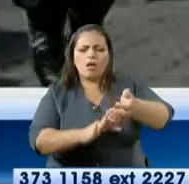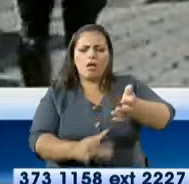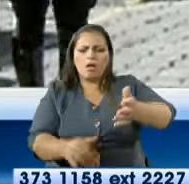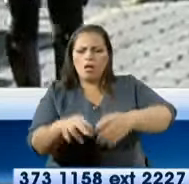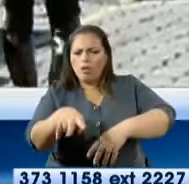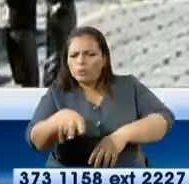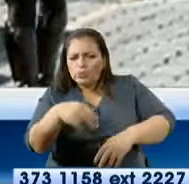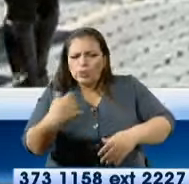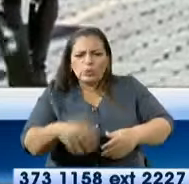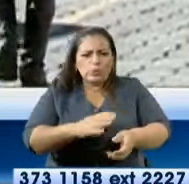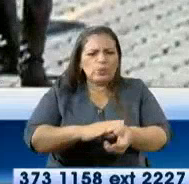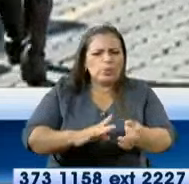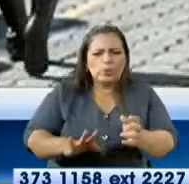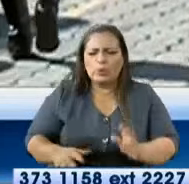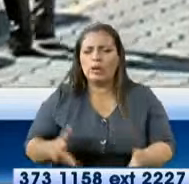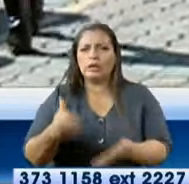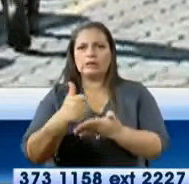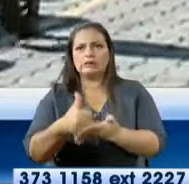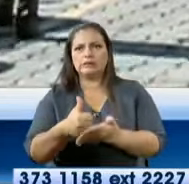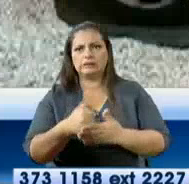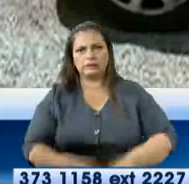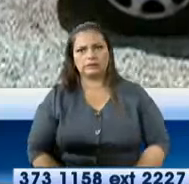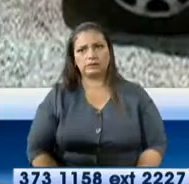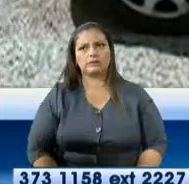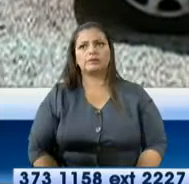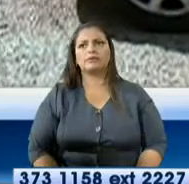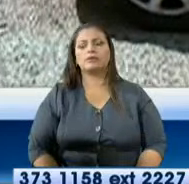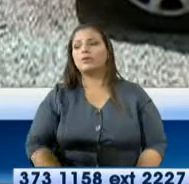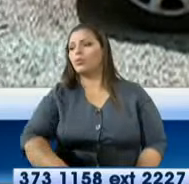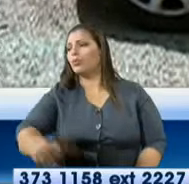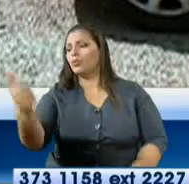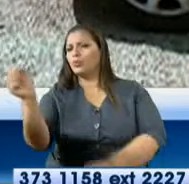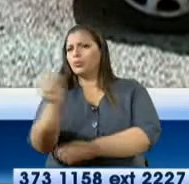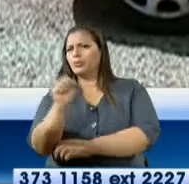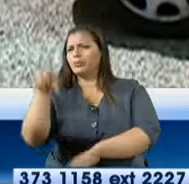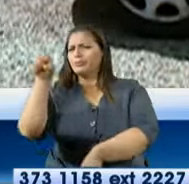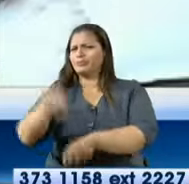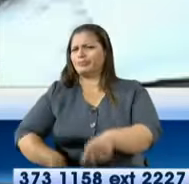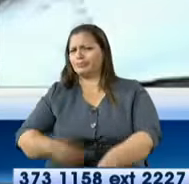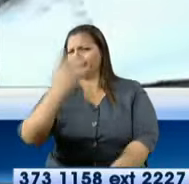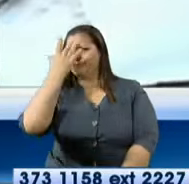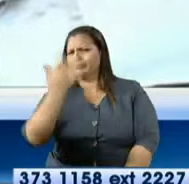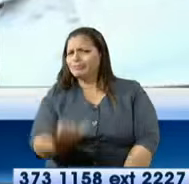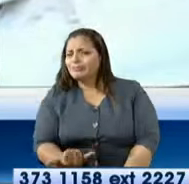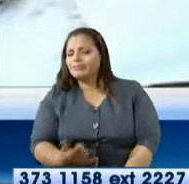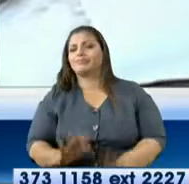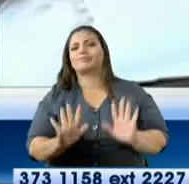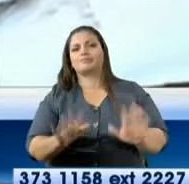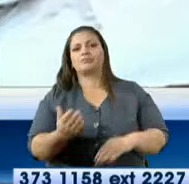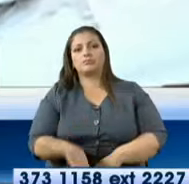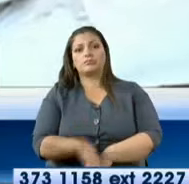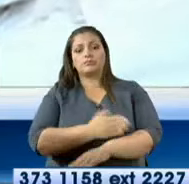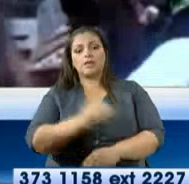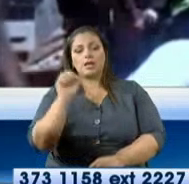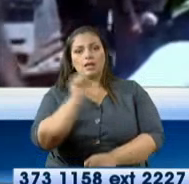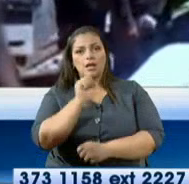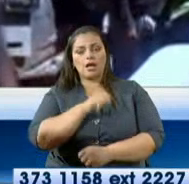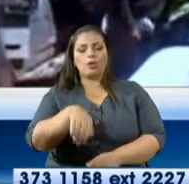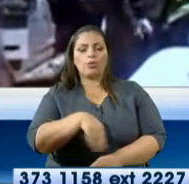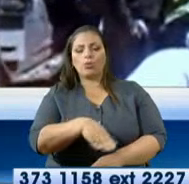A pocos pasos de la unidad policial estaba otro auto completamente destruido. Es que contra este automóvil se habría chocado primero el